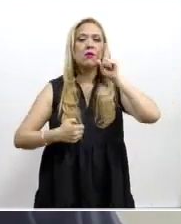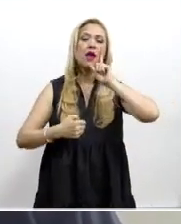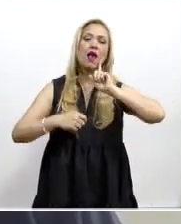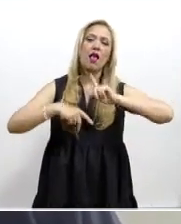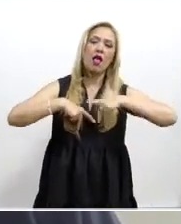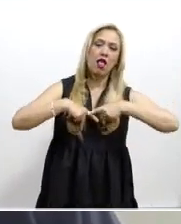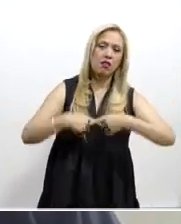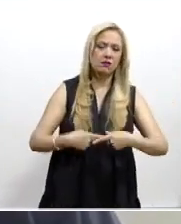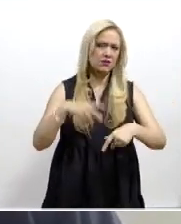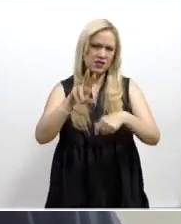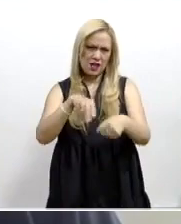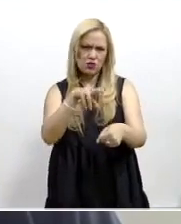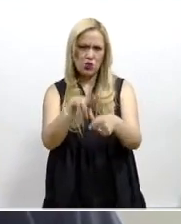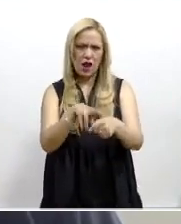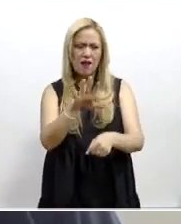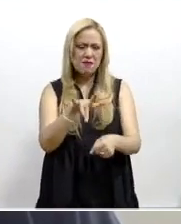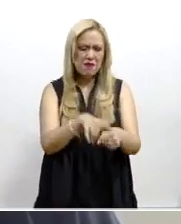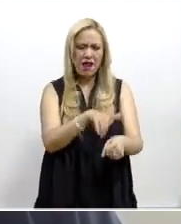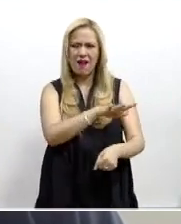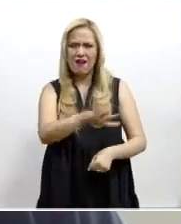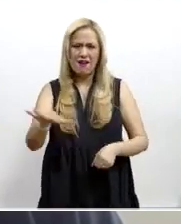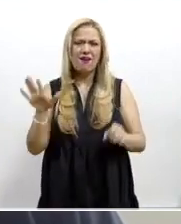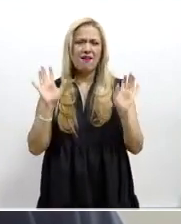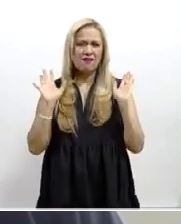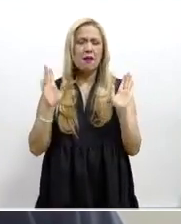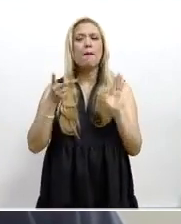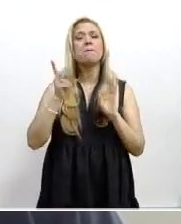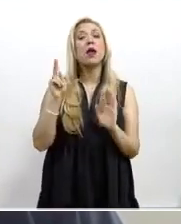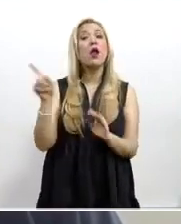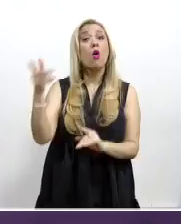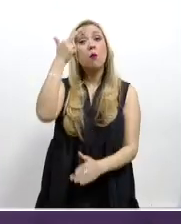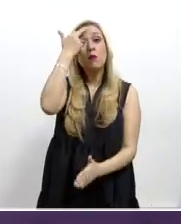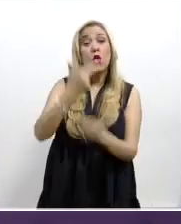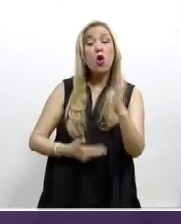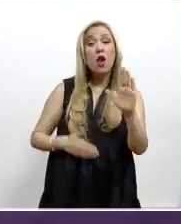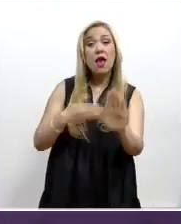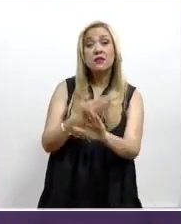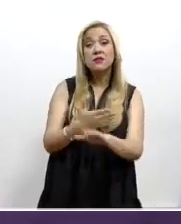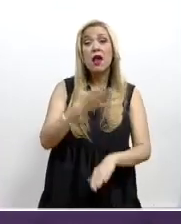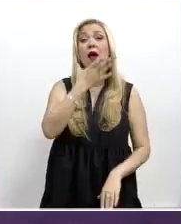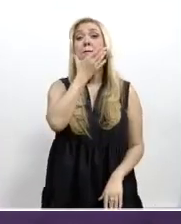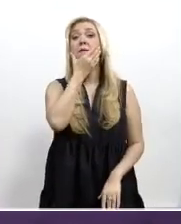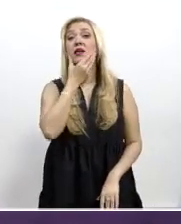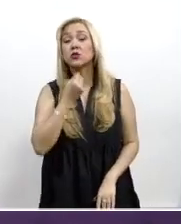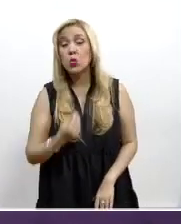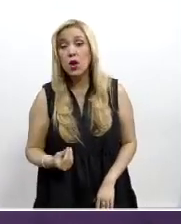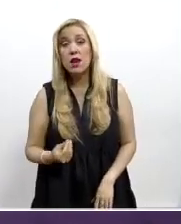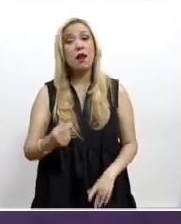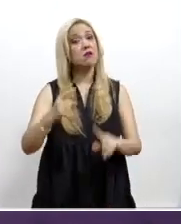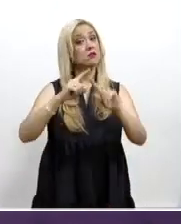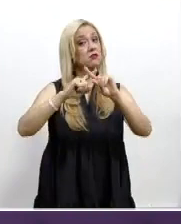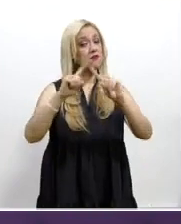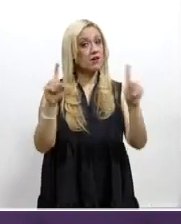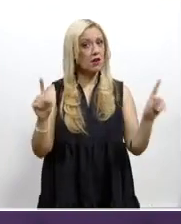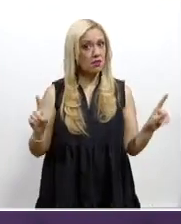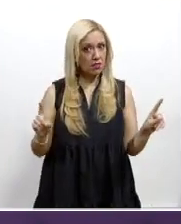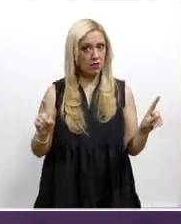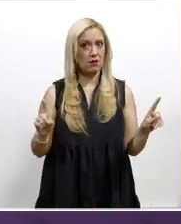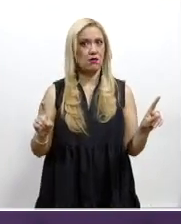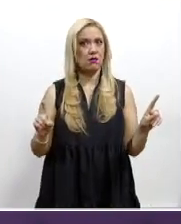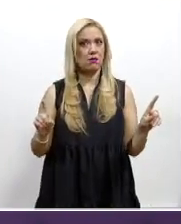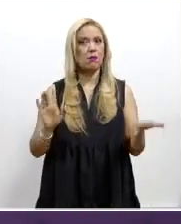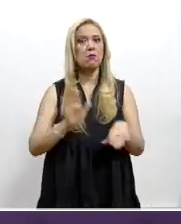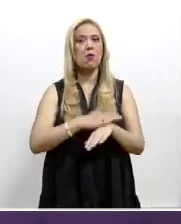la construcción cultural de la violencia tiene que ponerse en esos términos, ¿no? La violencia masculina en